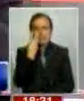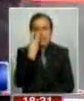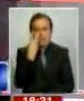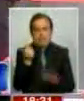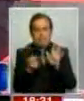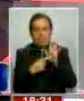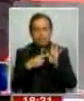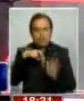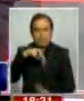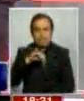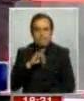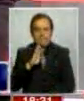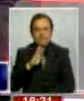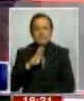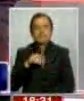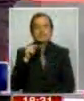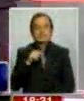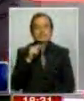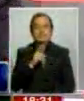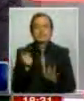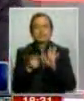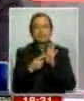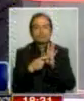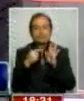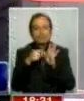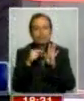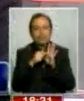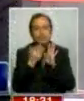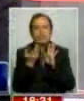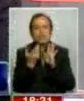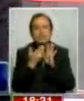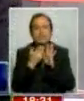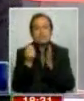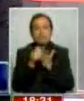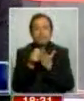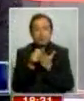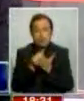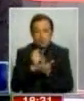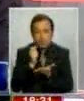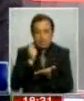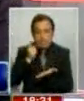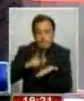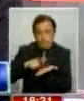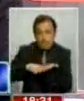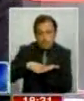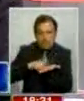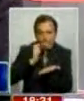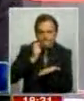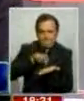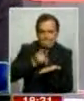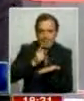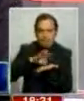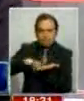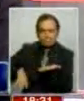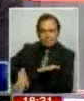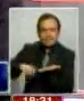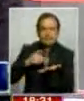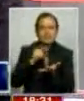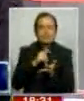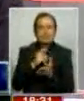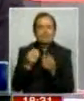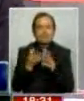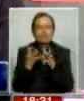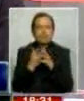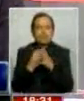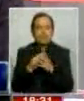del PIB, de los cuales 0,5 puntos del PIB son para reducir la evasión y la elusión. No menos de